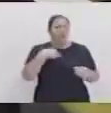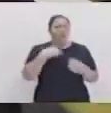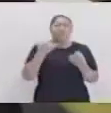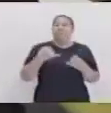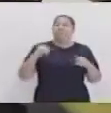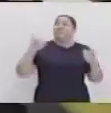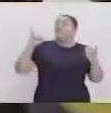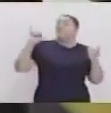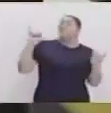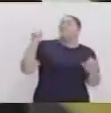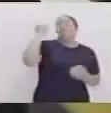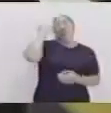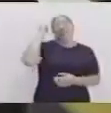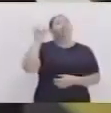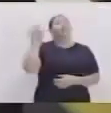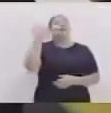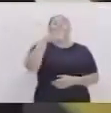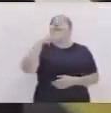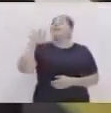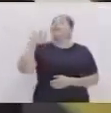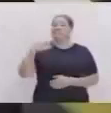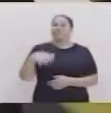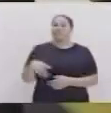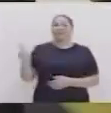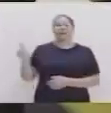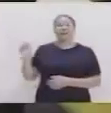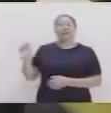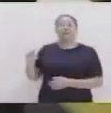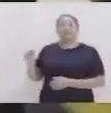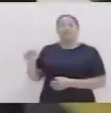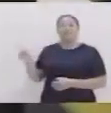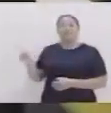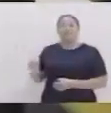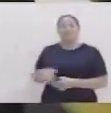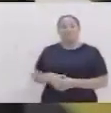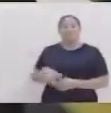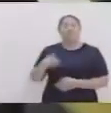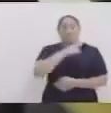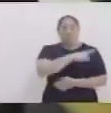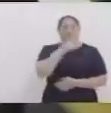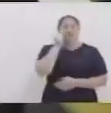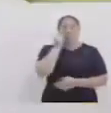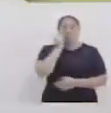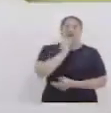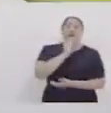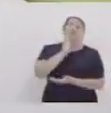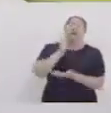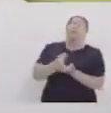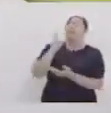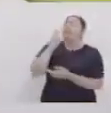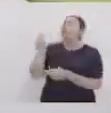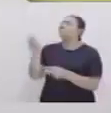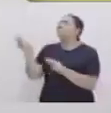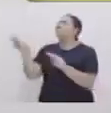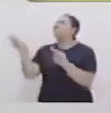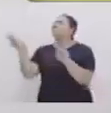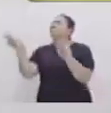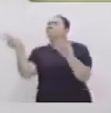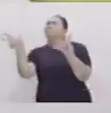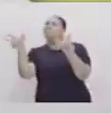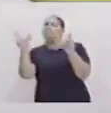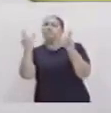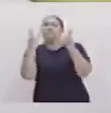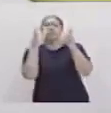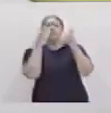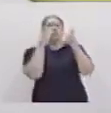tenemos alrededor. Claro que sí. Ricardo Castillo recoge las impresiones de ver esas